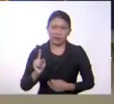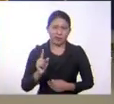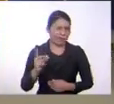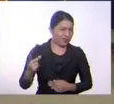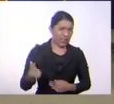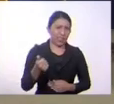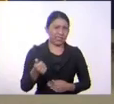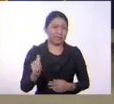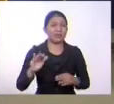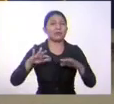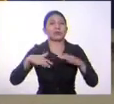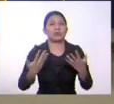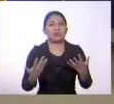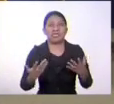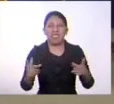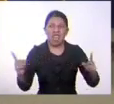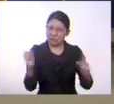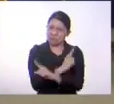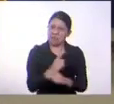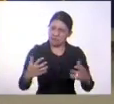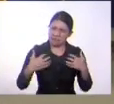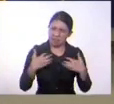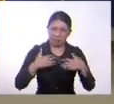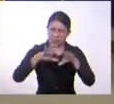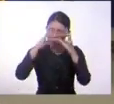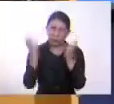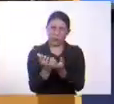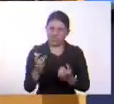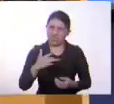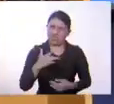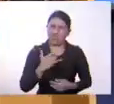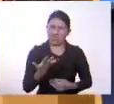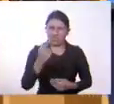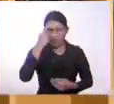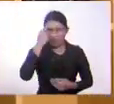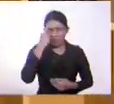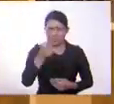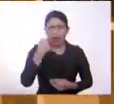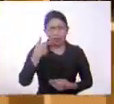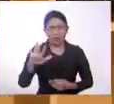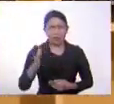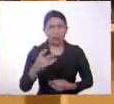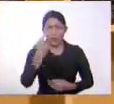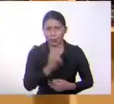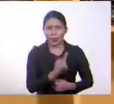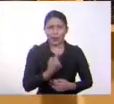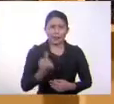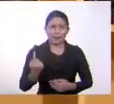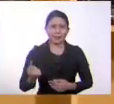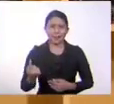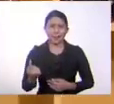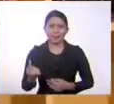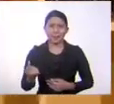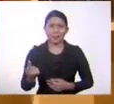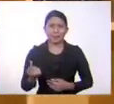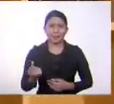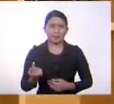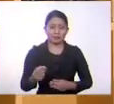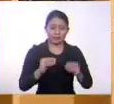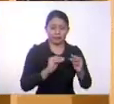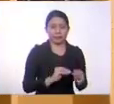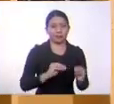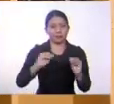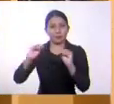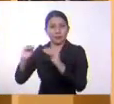han de cambiar toda su vida, todo su mundo. ¿Te has preguntado, por ejemplo, cuando las personas migran